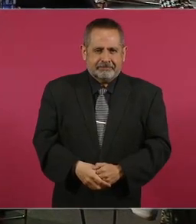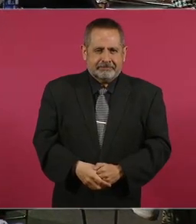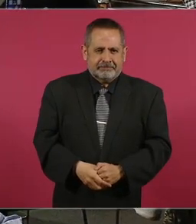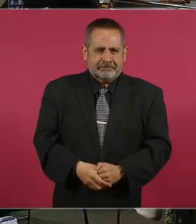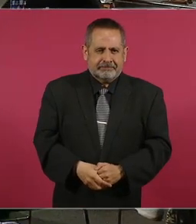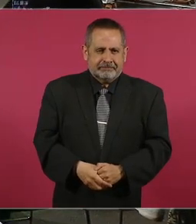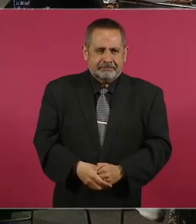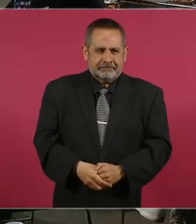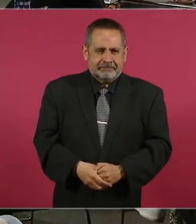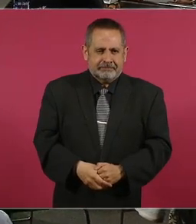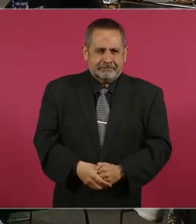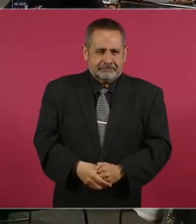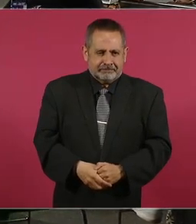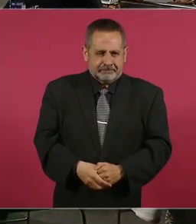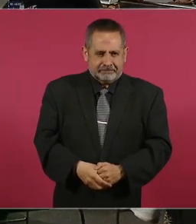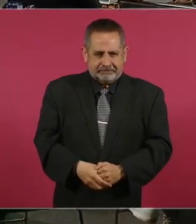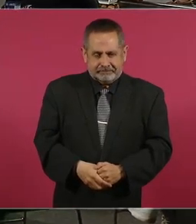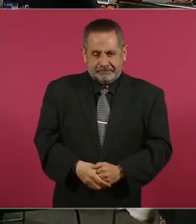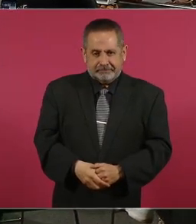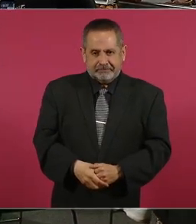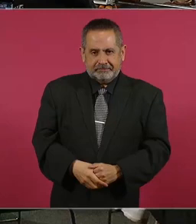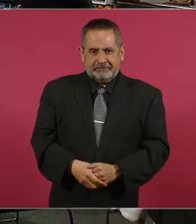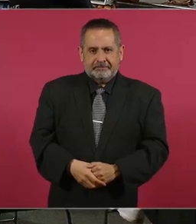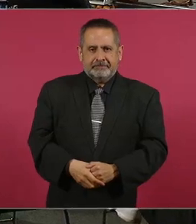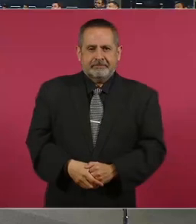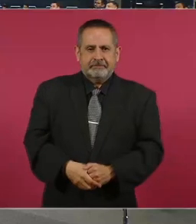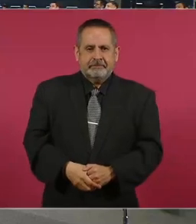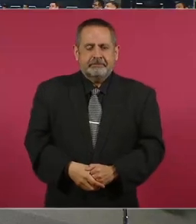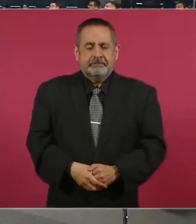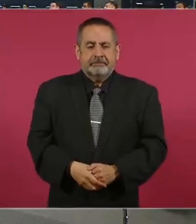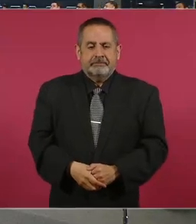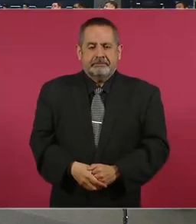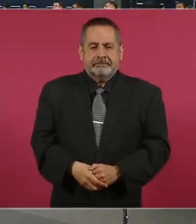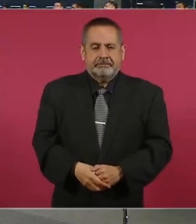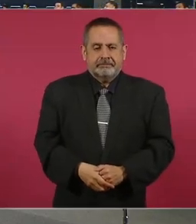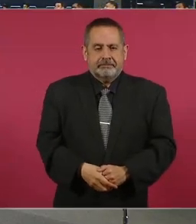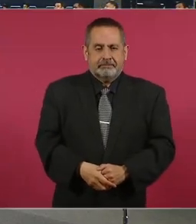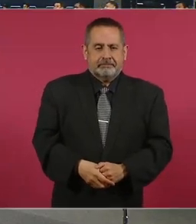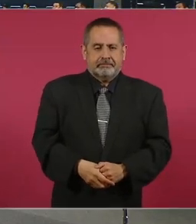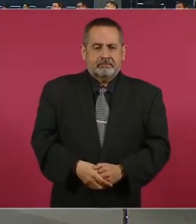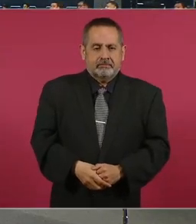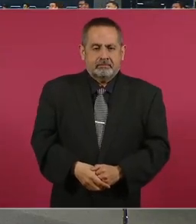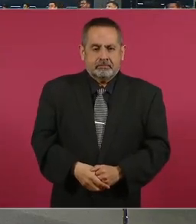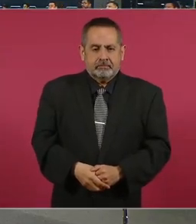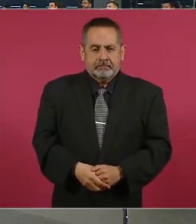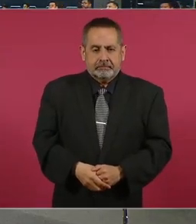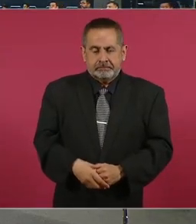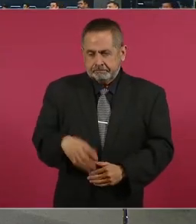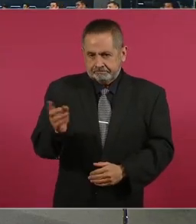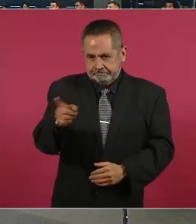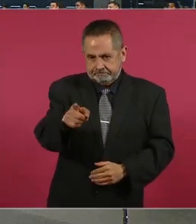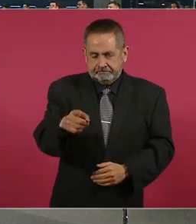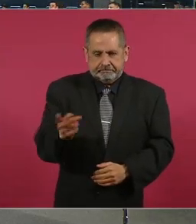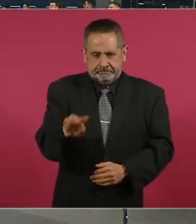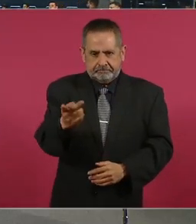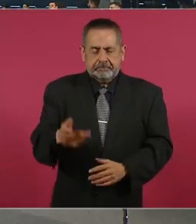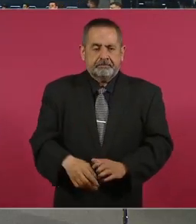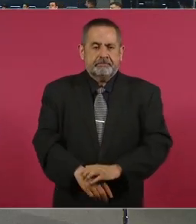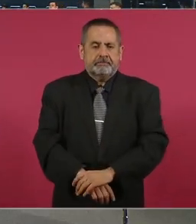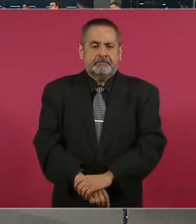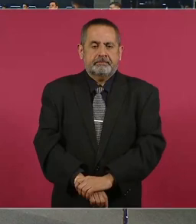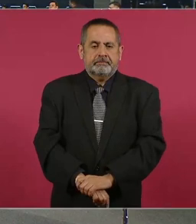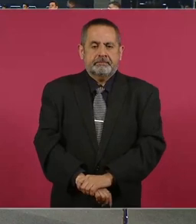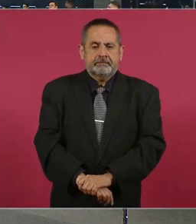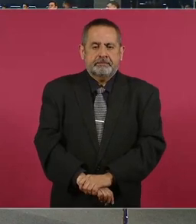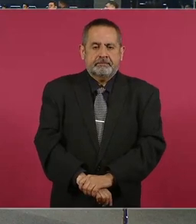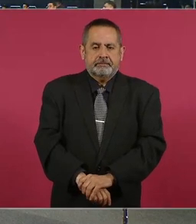Presidente, sobre la salida de Andrés Roemer en Israel. Rapidísimo. Salió de la cárcel. Bueno, vámonos, adelante.